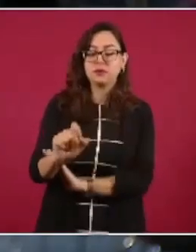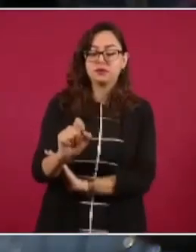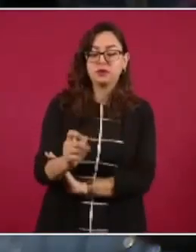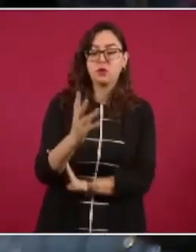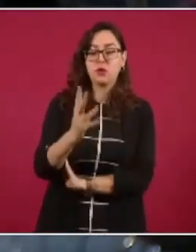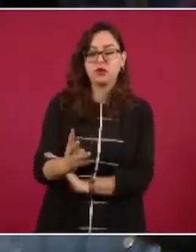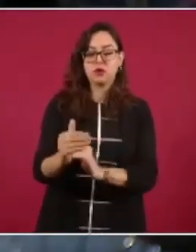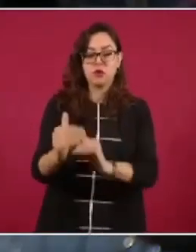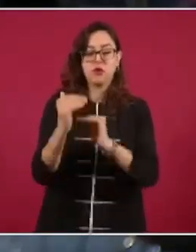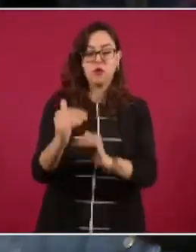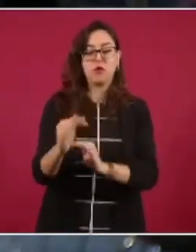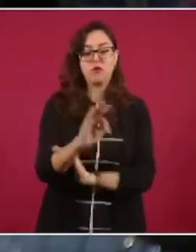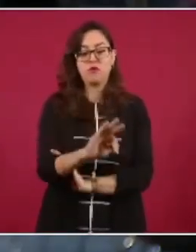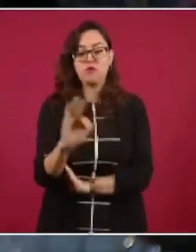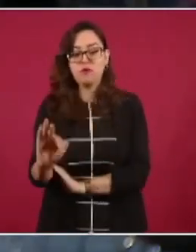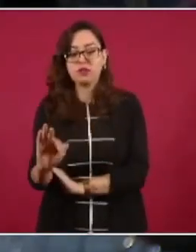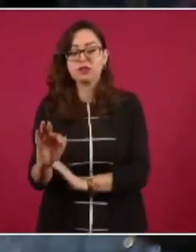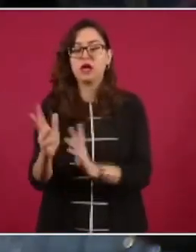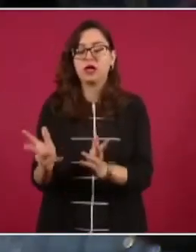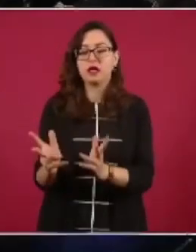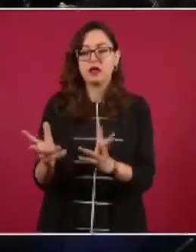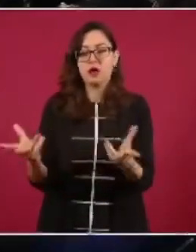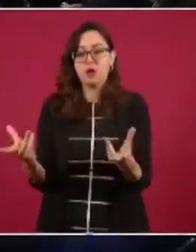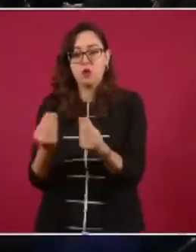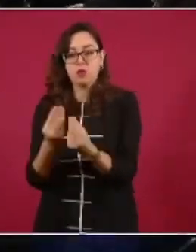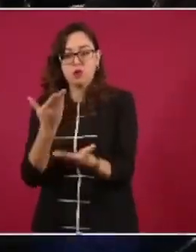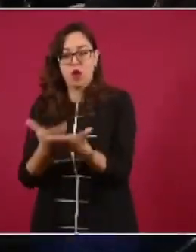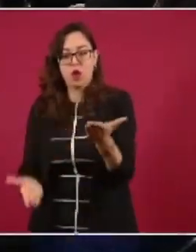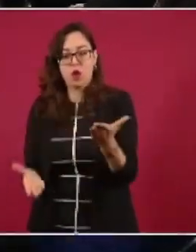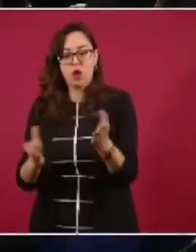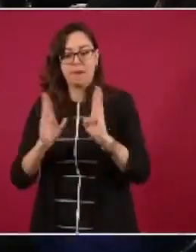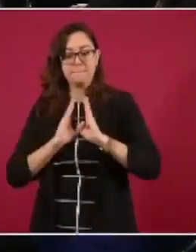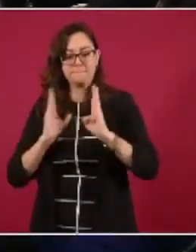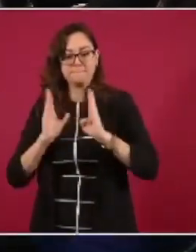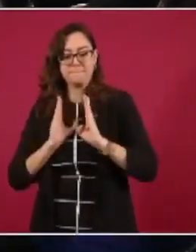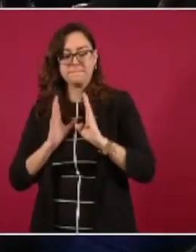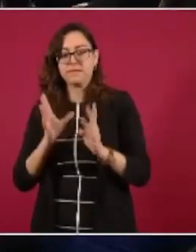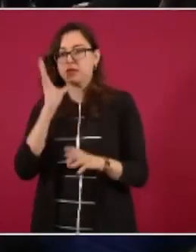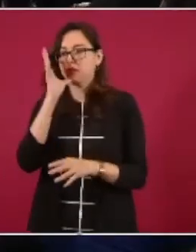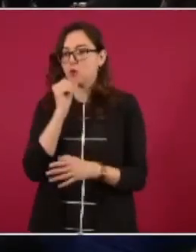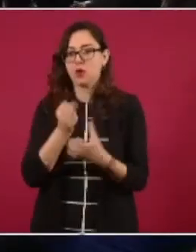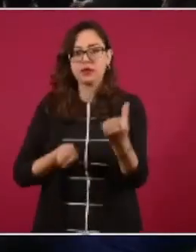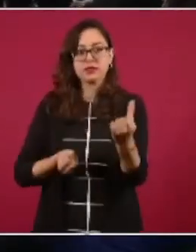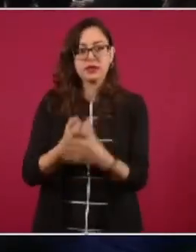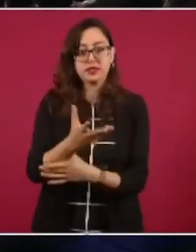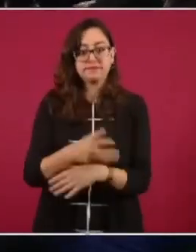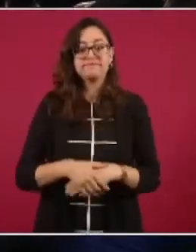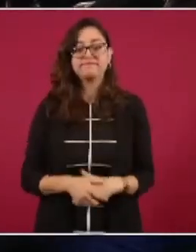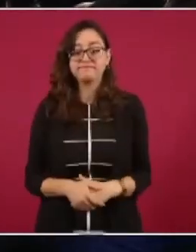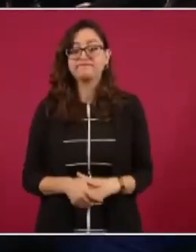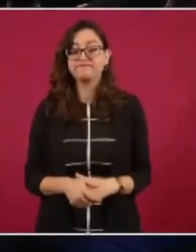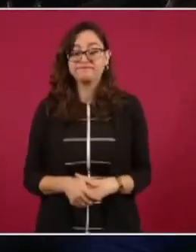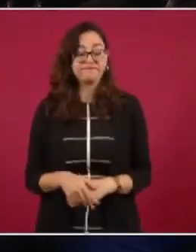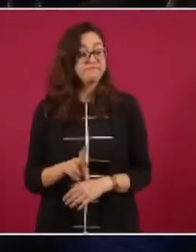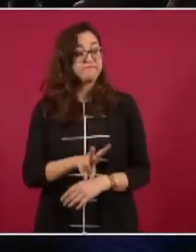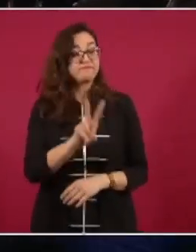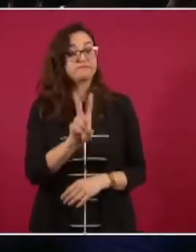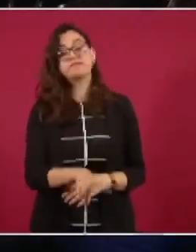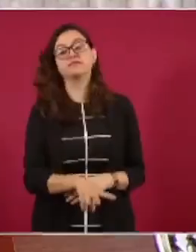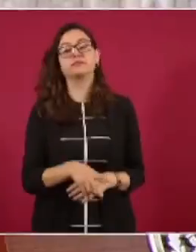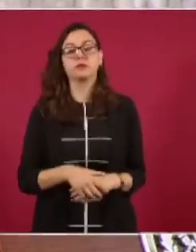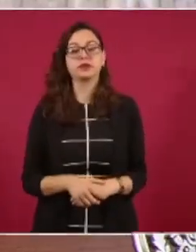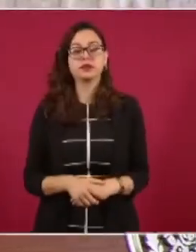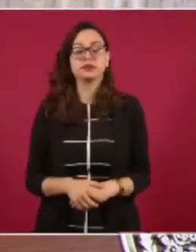sería también inconstitucional. Sí, ya no podríamos, si no se amplía el